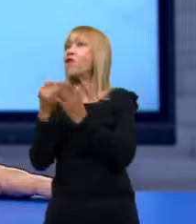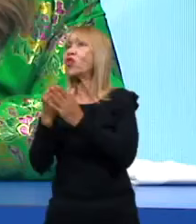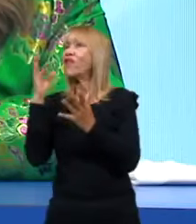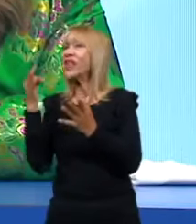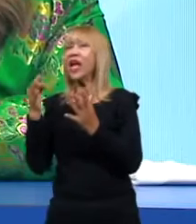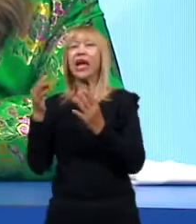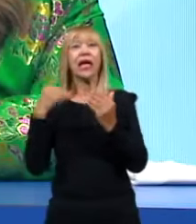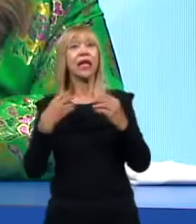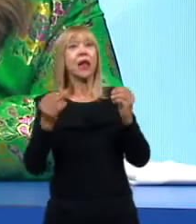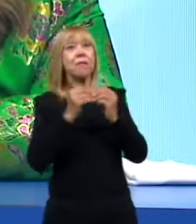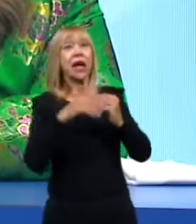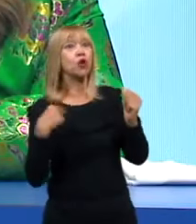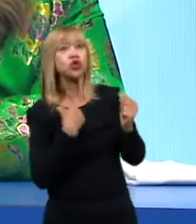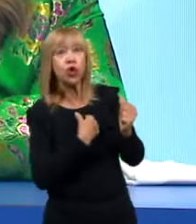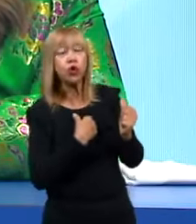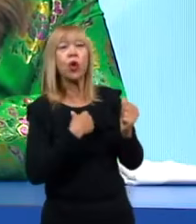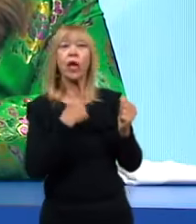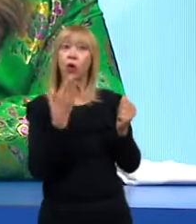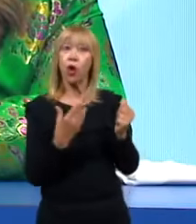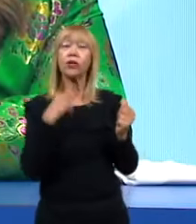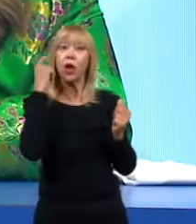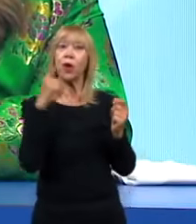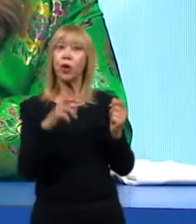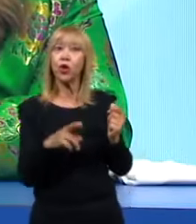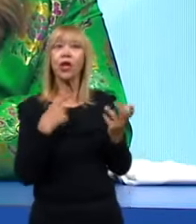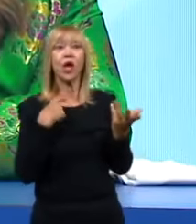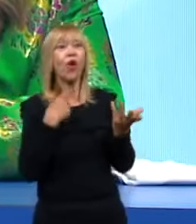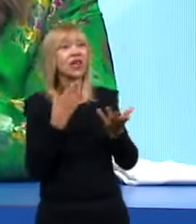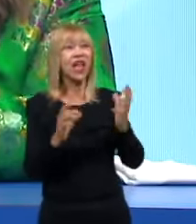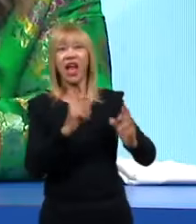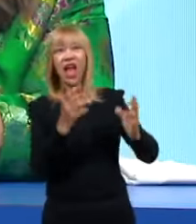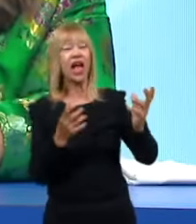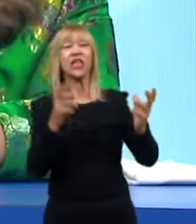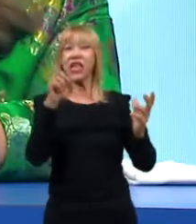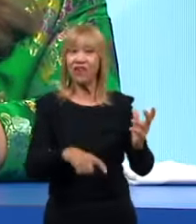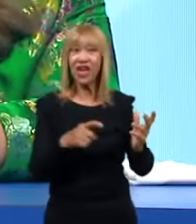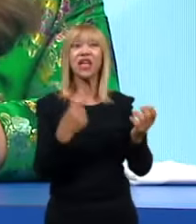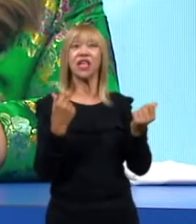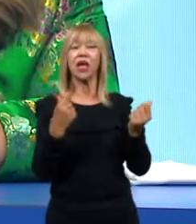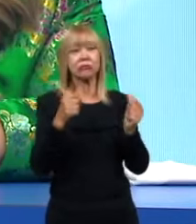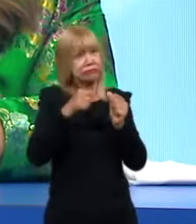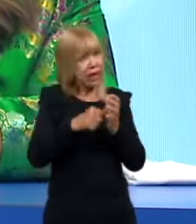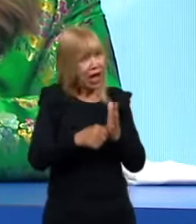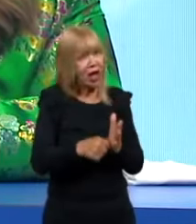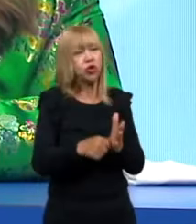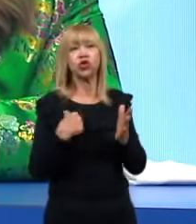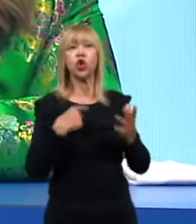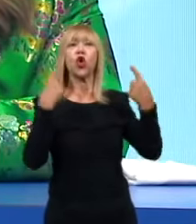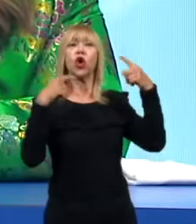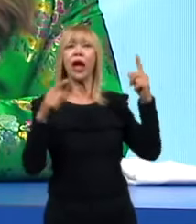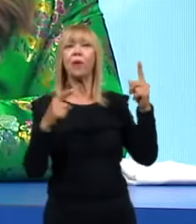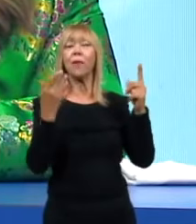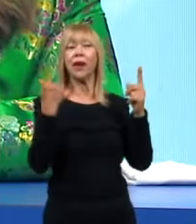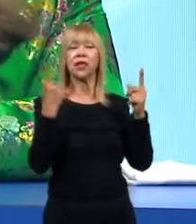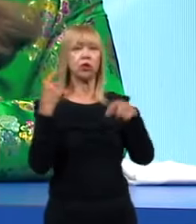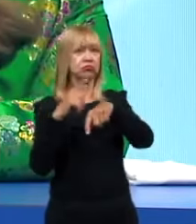que nosotros y eso es una de las cosas que el gobierno de Puerto Rico, que paga millones de dólares en cabilderos, debería estar acentuando. Nosotros logramos el